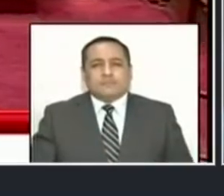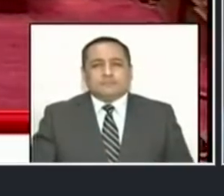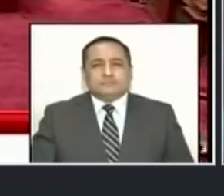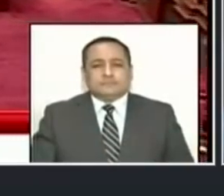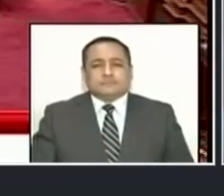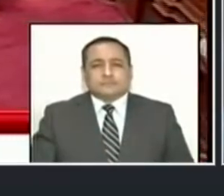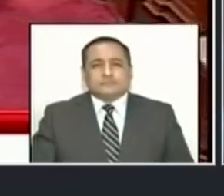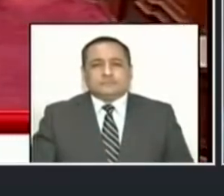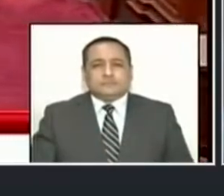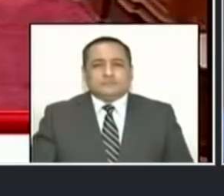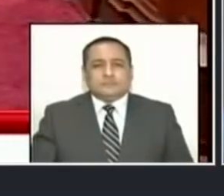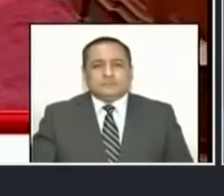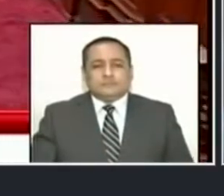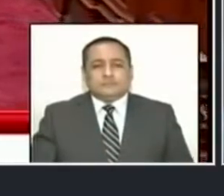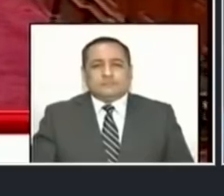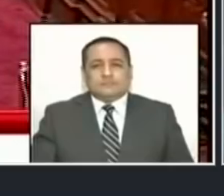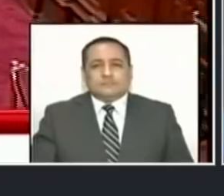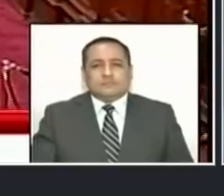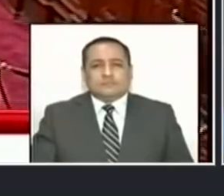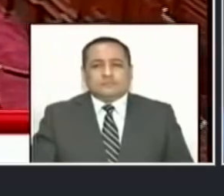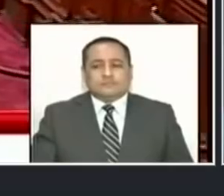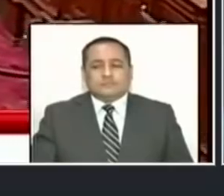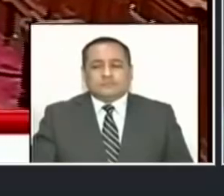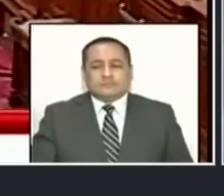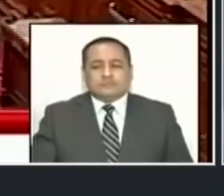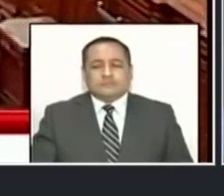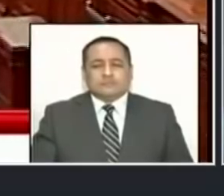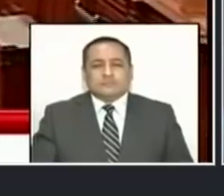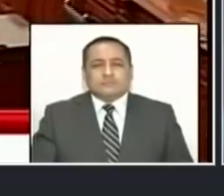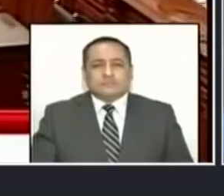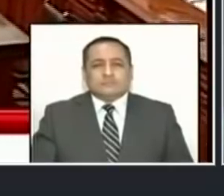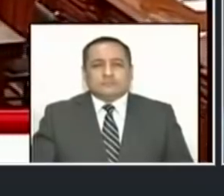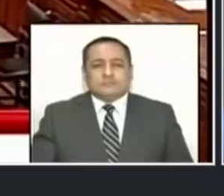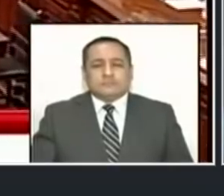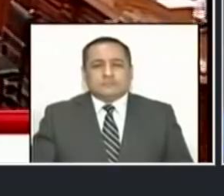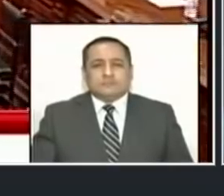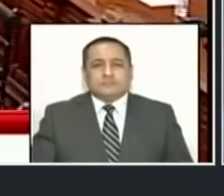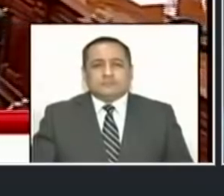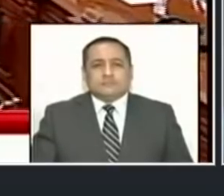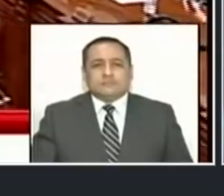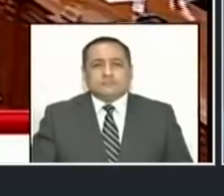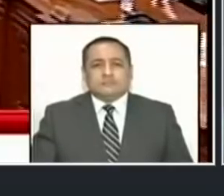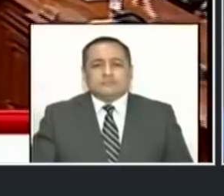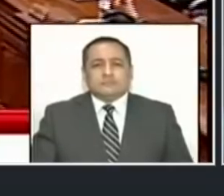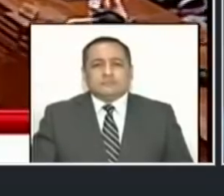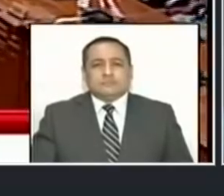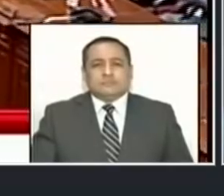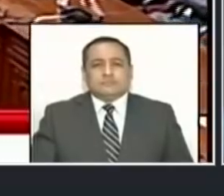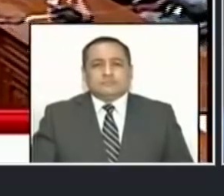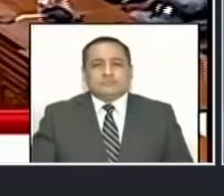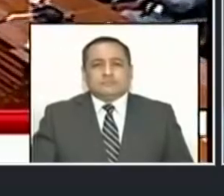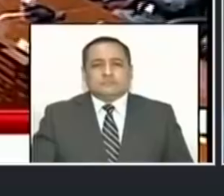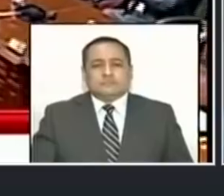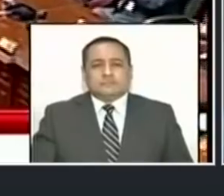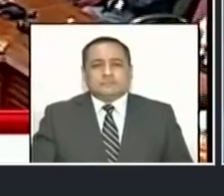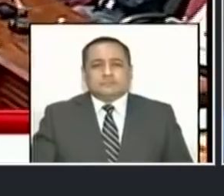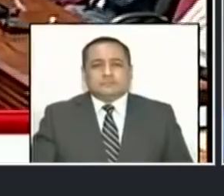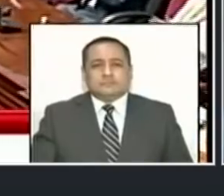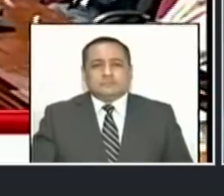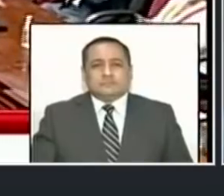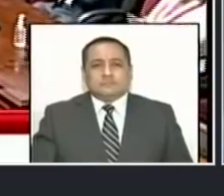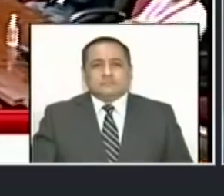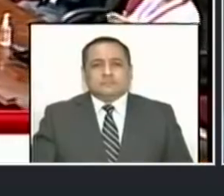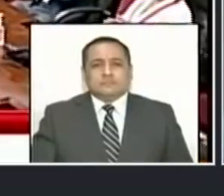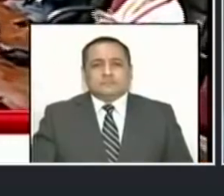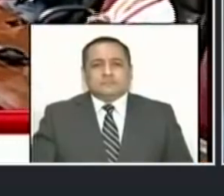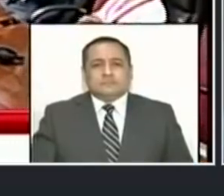Yo creo que eso es fundamental, ¿no? Y lo segundo es también crear un sistema político que te permite una